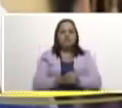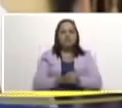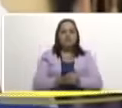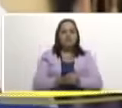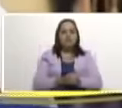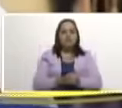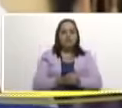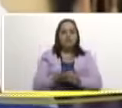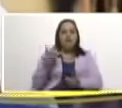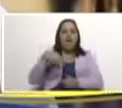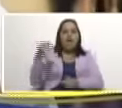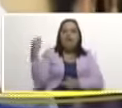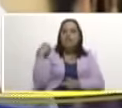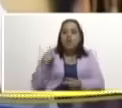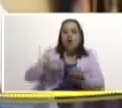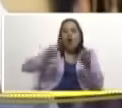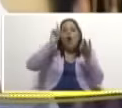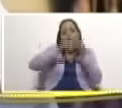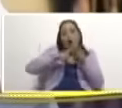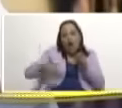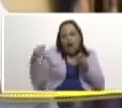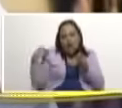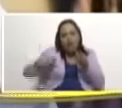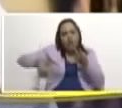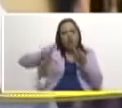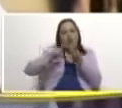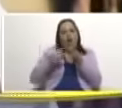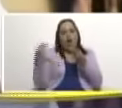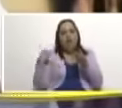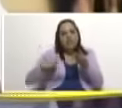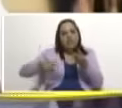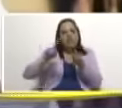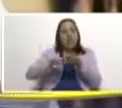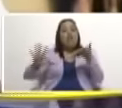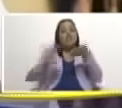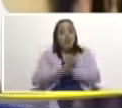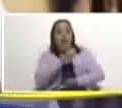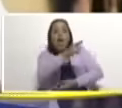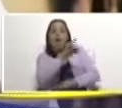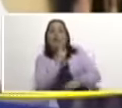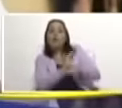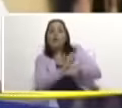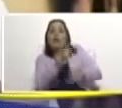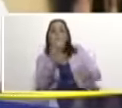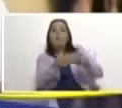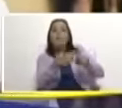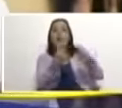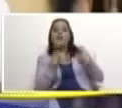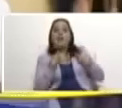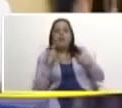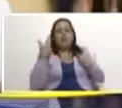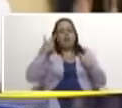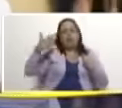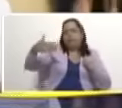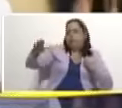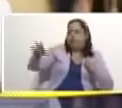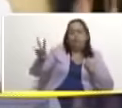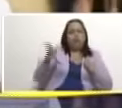Y fue alertado 1 y 2 veces sobre los planes contra su vida y lo subestimó.